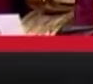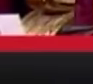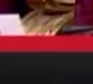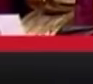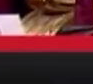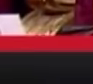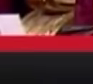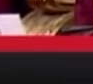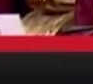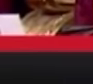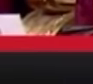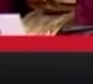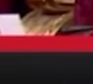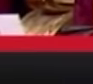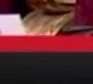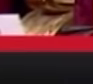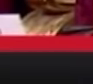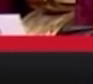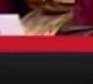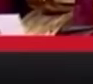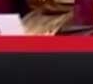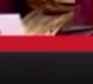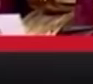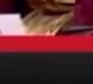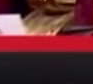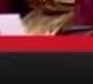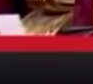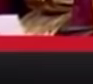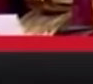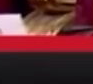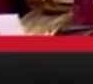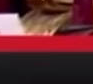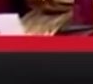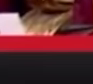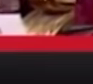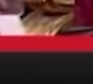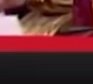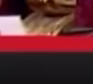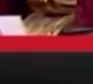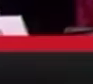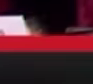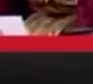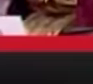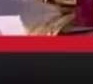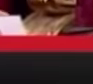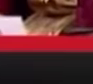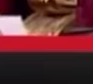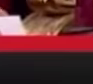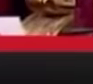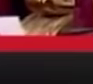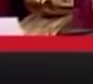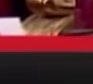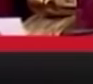por estos tres contratos de concesión cuando ella aún no había asumido el cargo. Eso quiere decir que